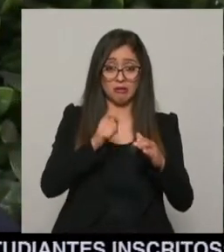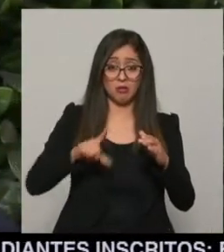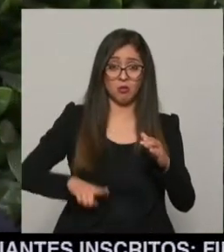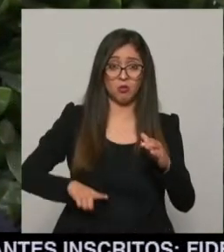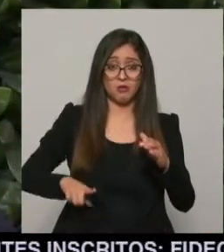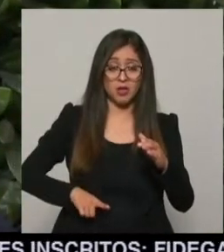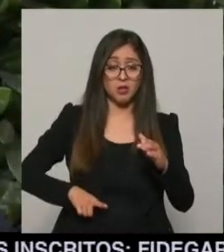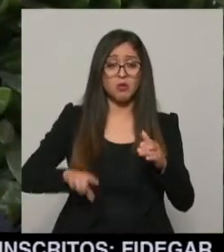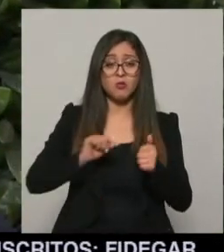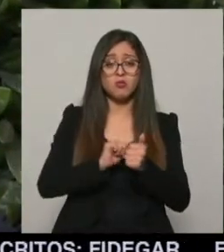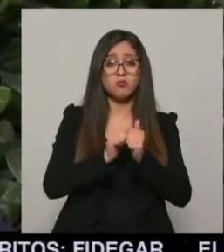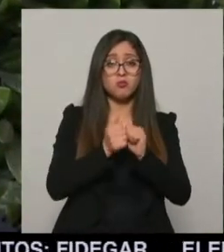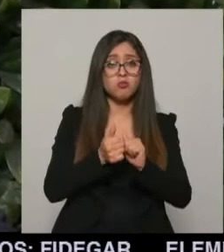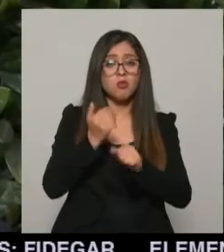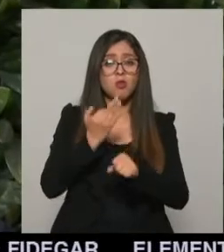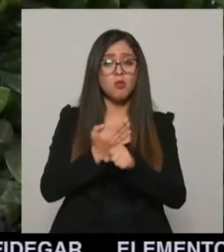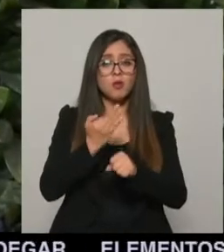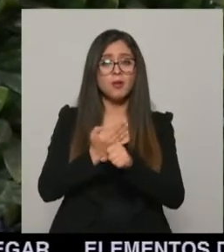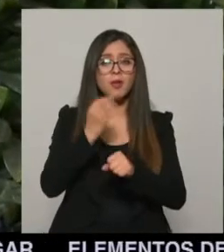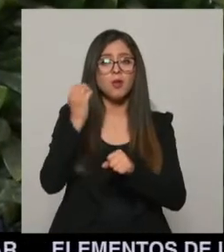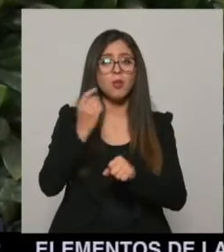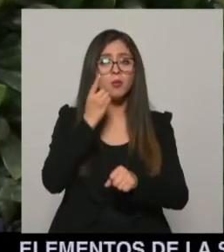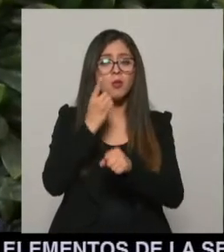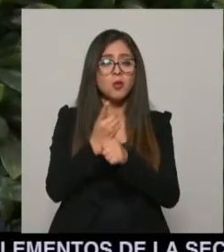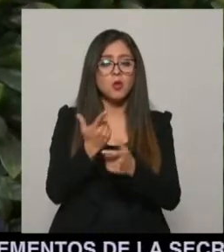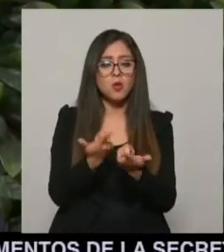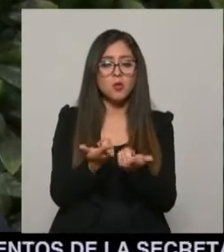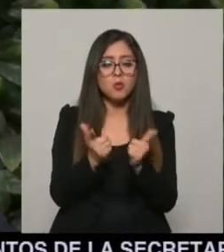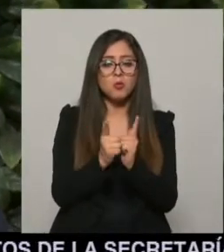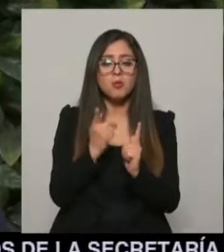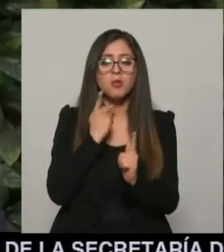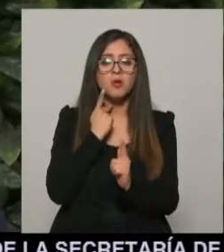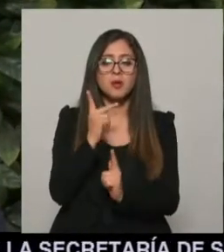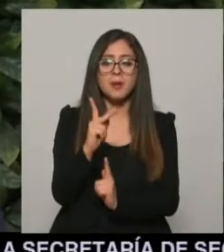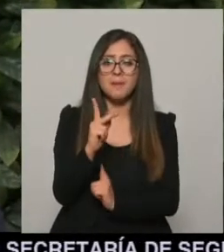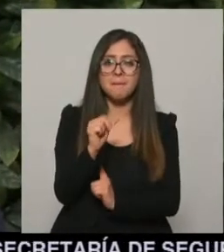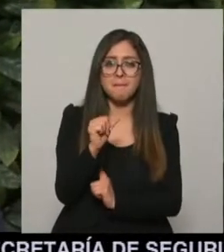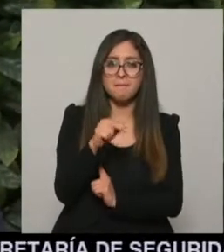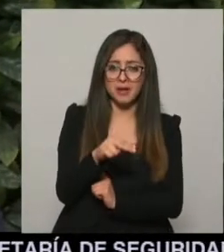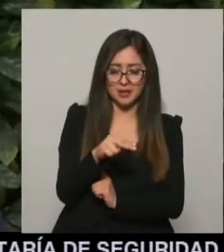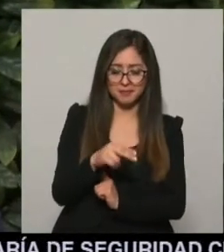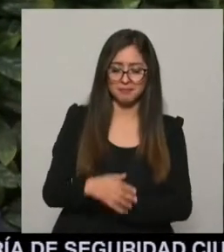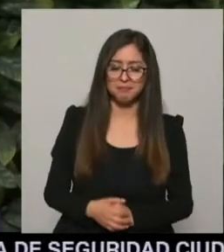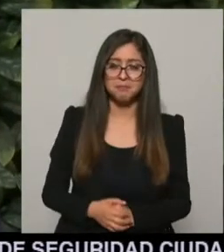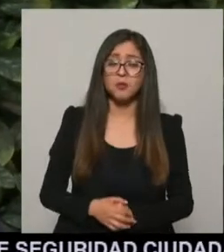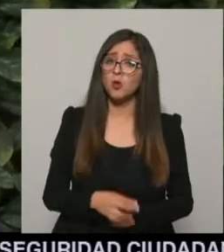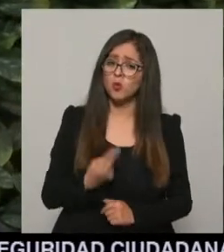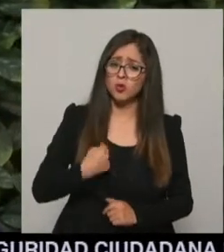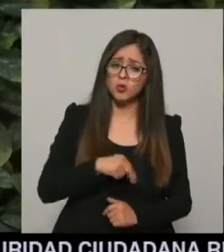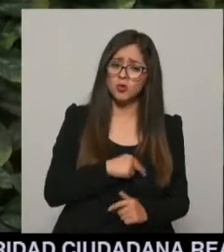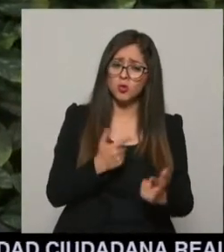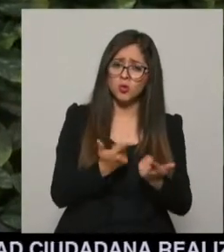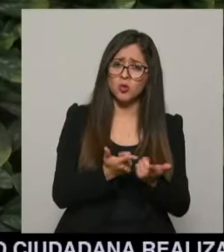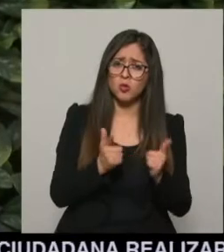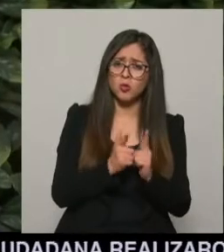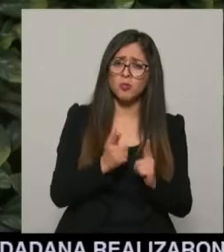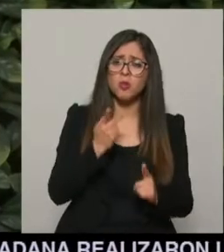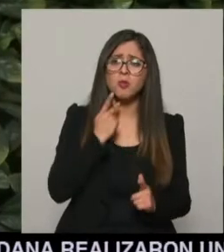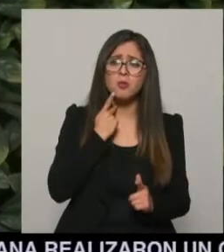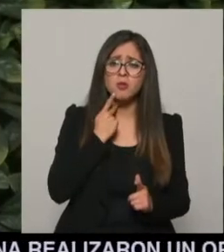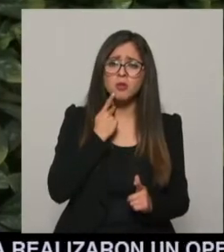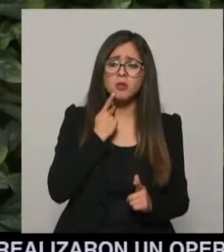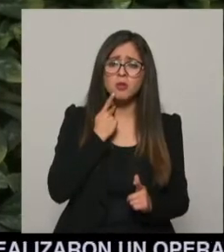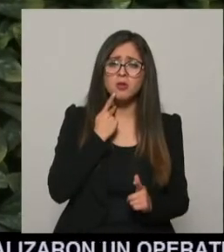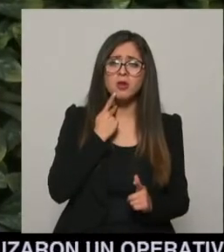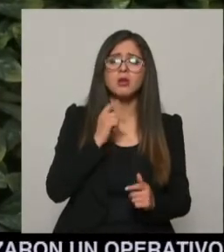que en este momento se dé la alternativa hacia Acción Nacional. Yo te quiero comentar que somos una posición muy responsable desde toda nuestra historia. Vamos a